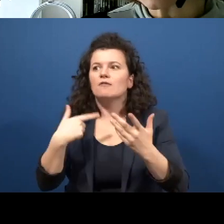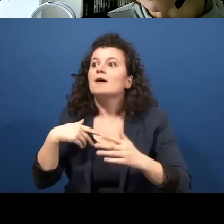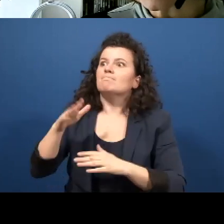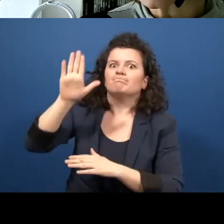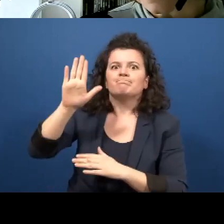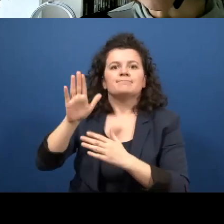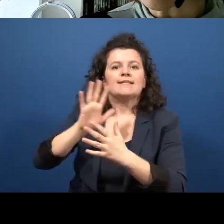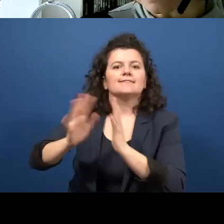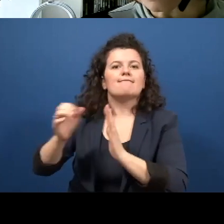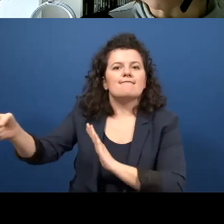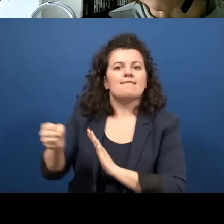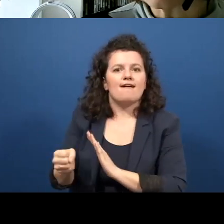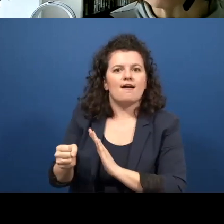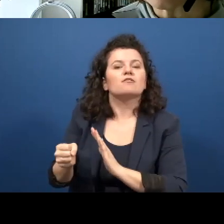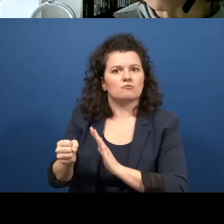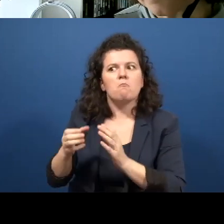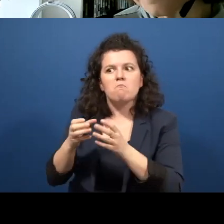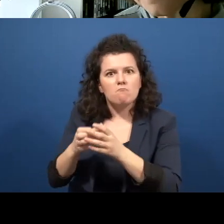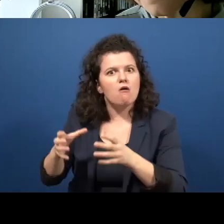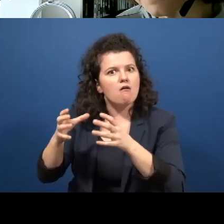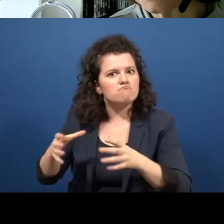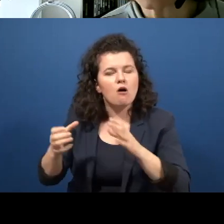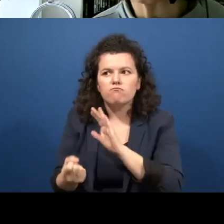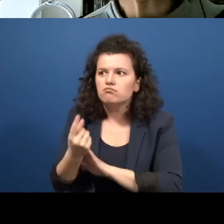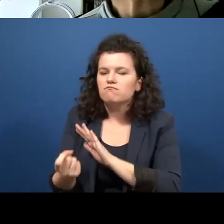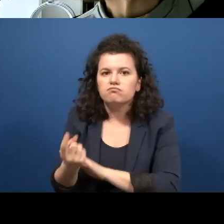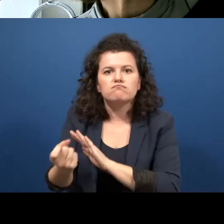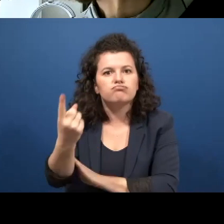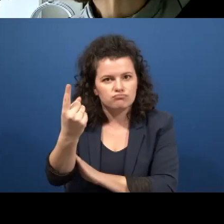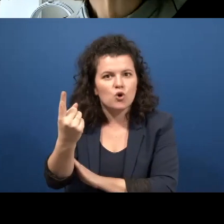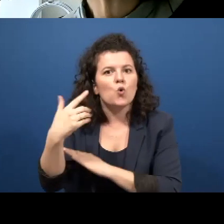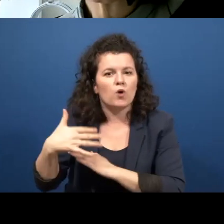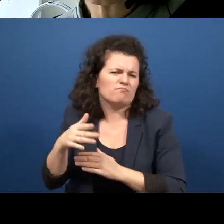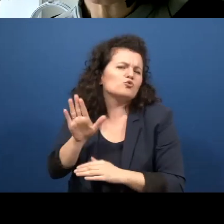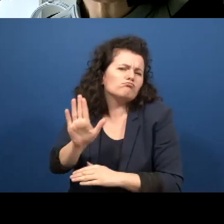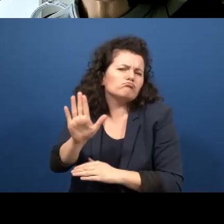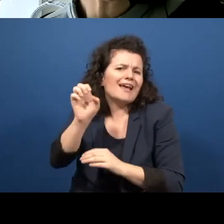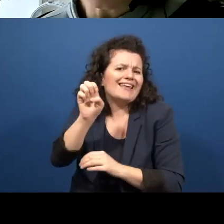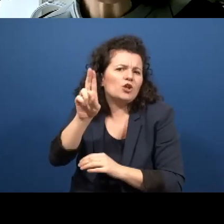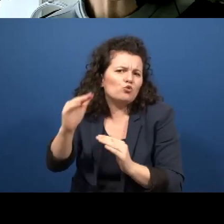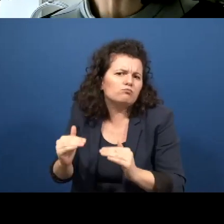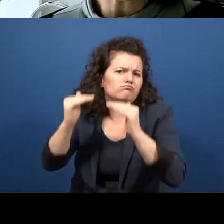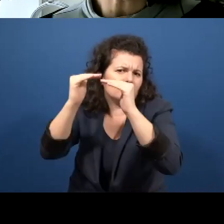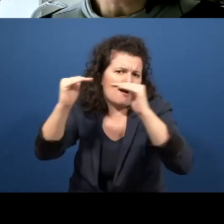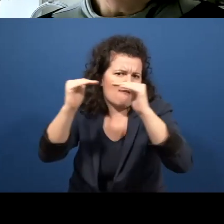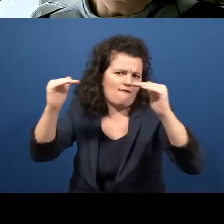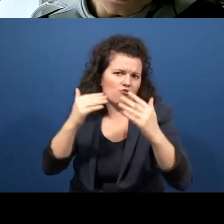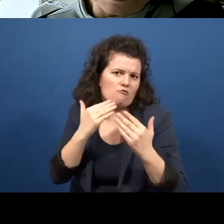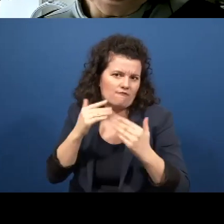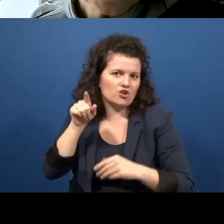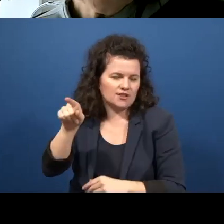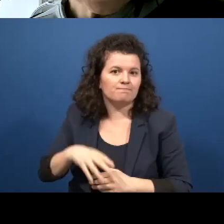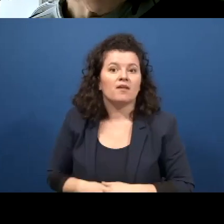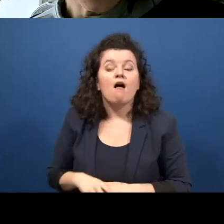más solicitudes para proporcionar servicio de interpretación de lengua de signos en las conferencias de alto